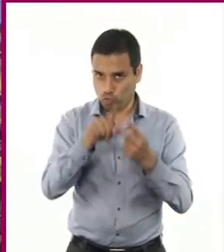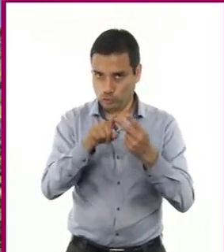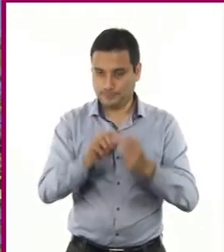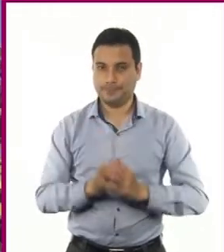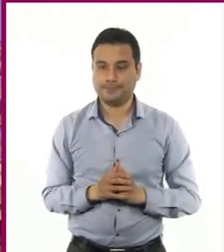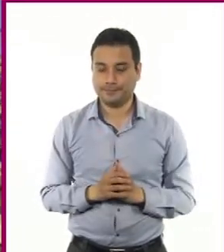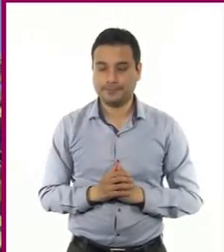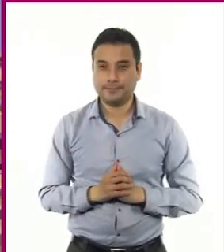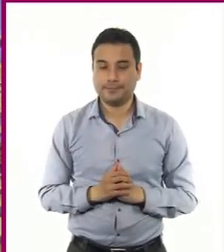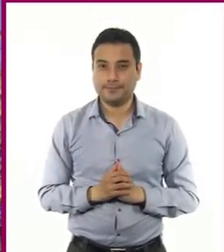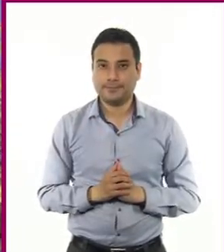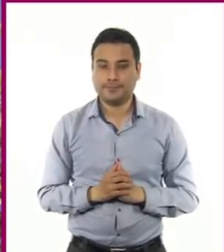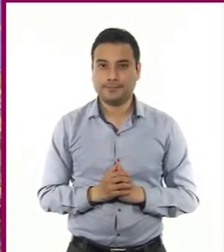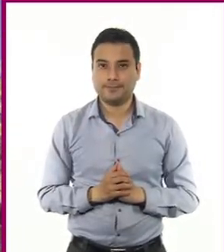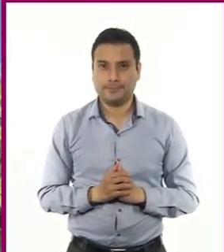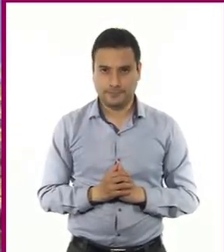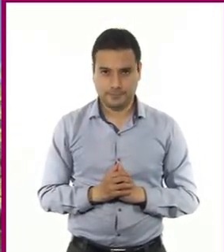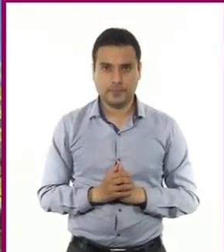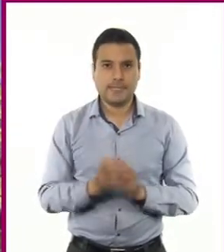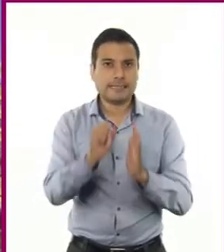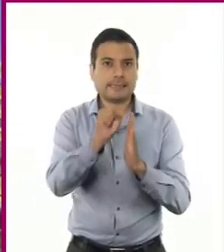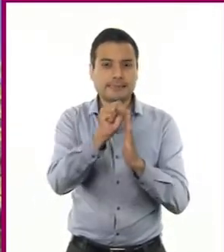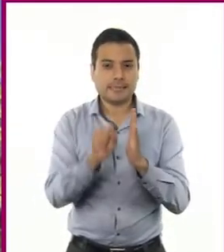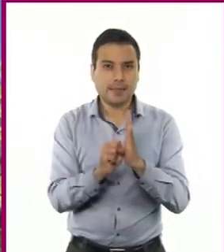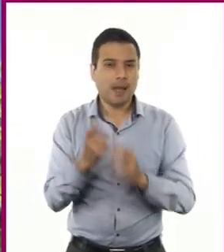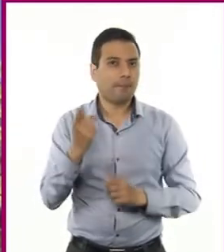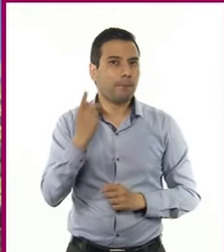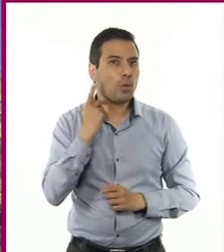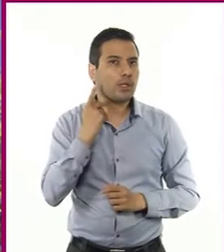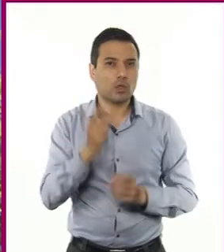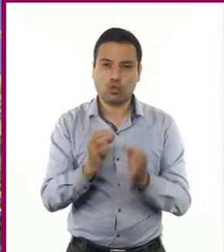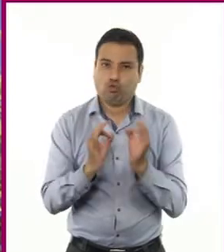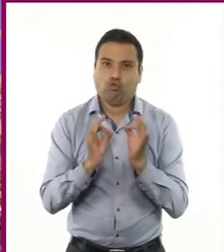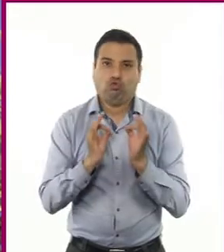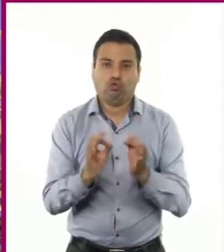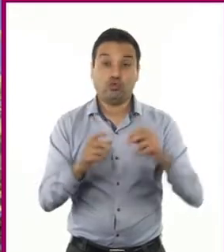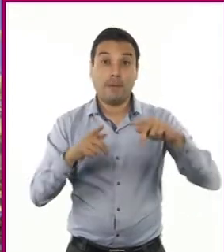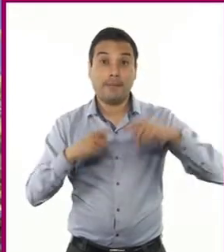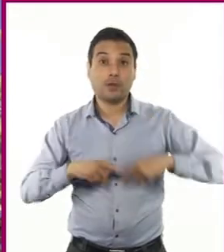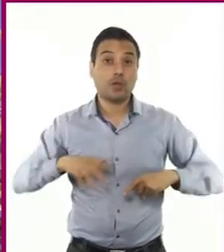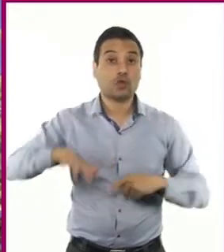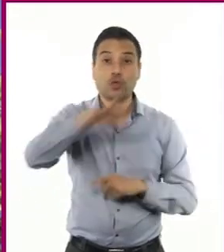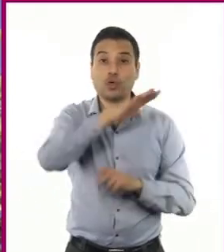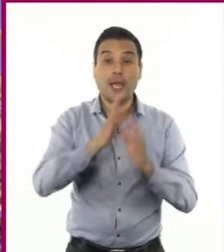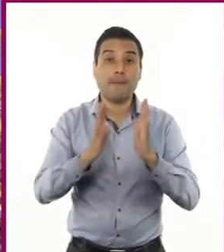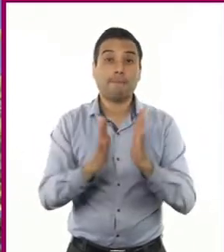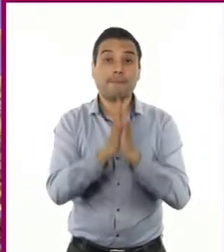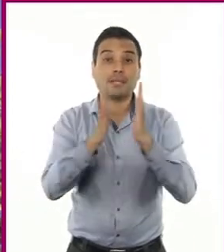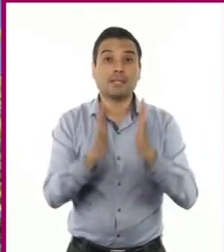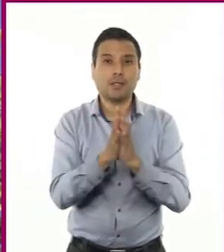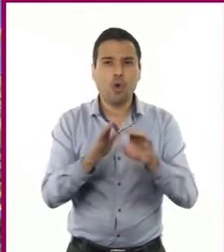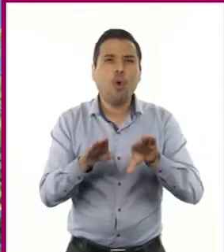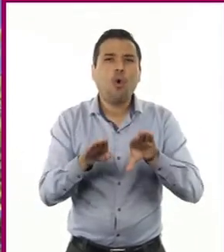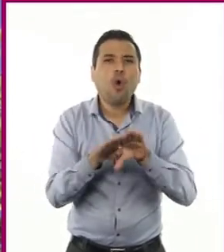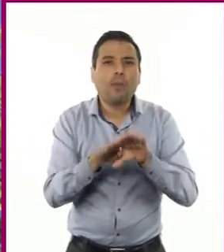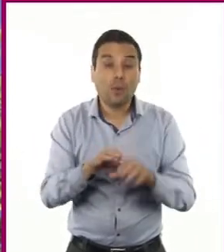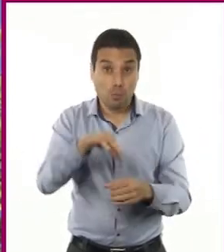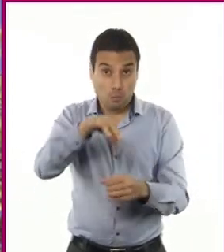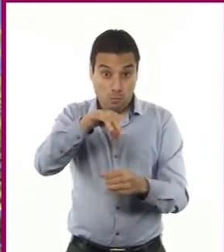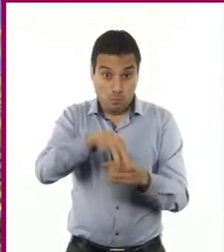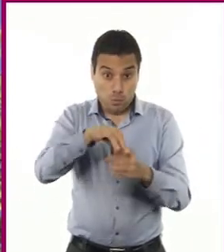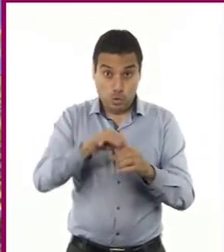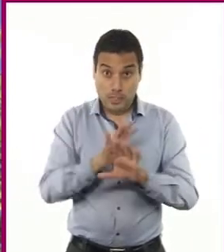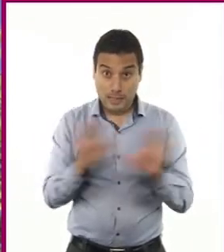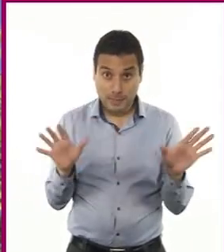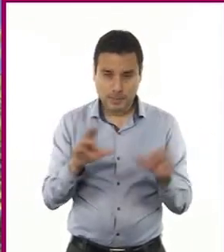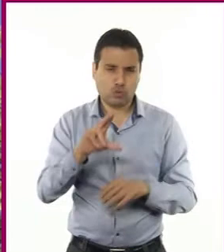La consolidación de un régimen político en el que la participación del pueblo no solo se da a través de los calendarios electorales, sino también